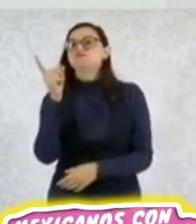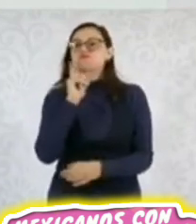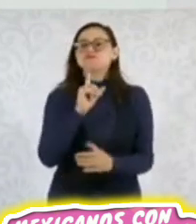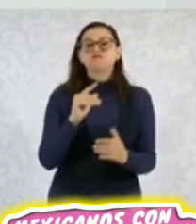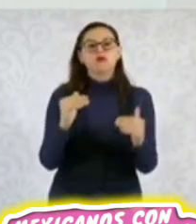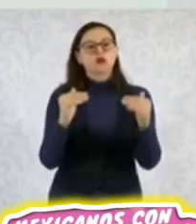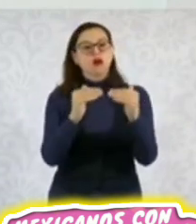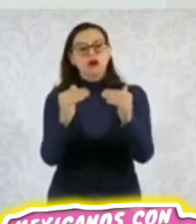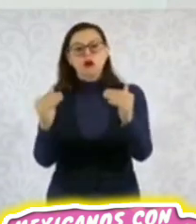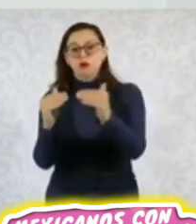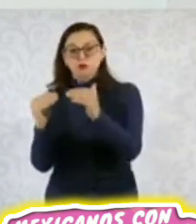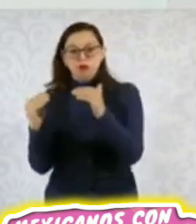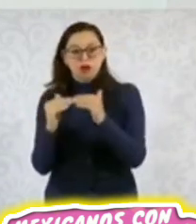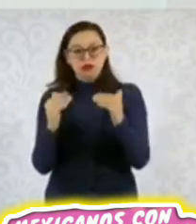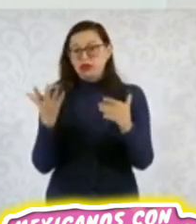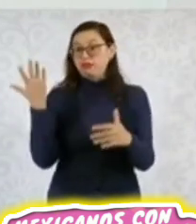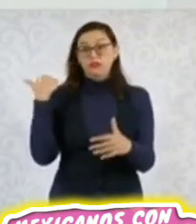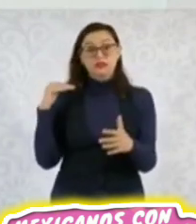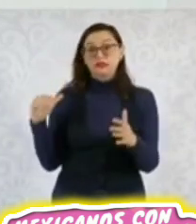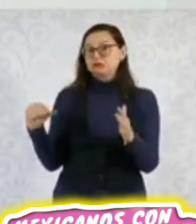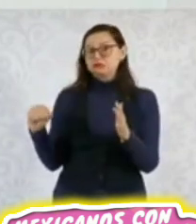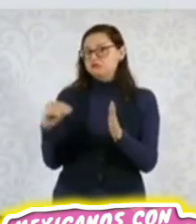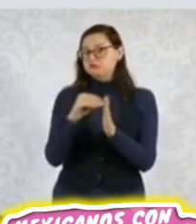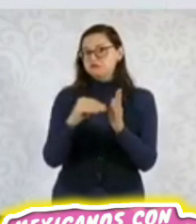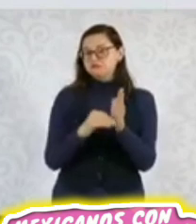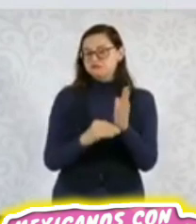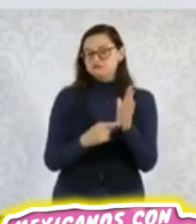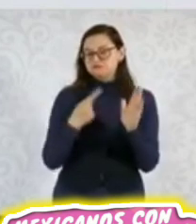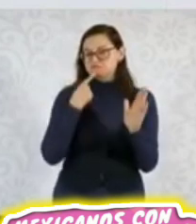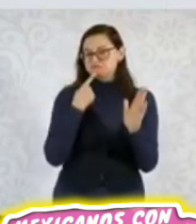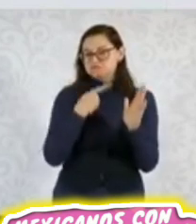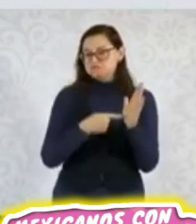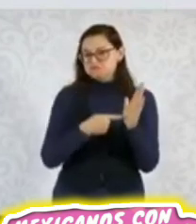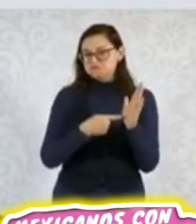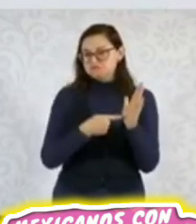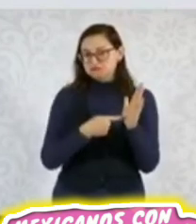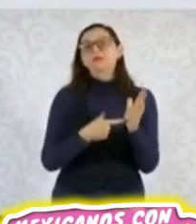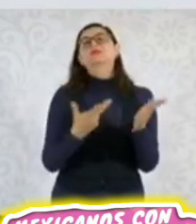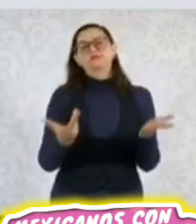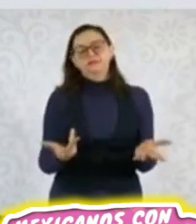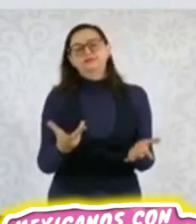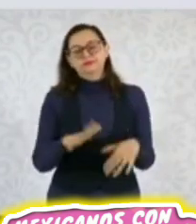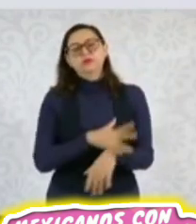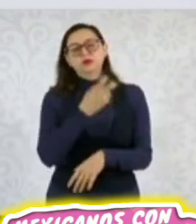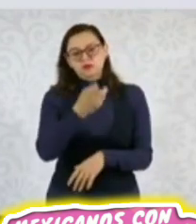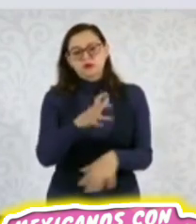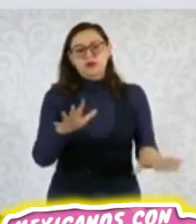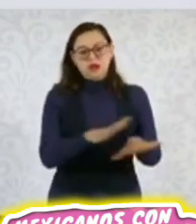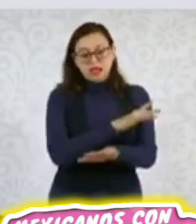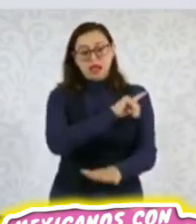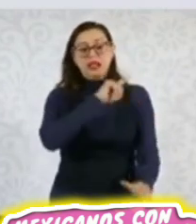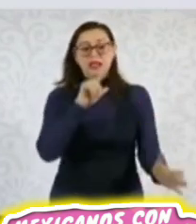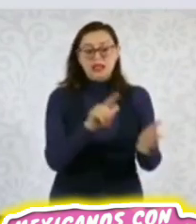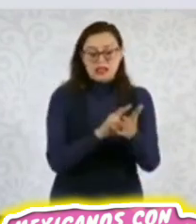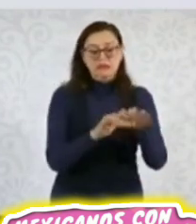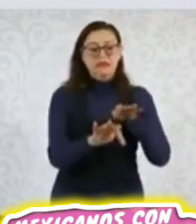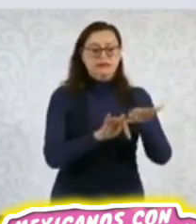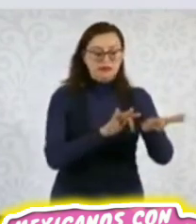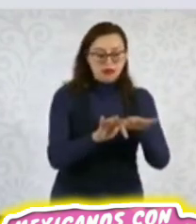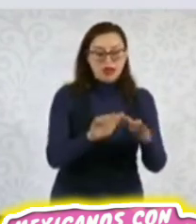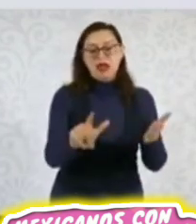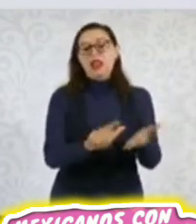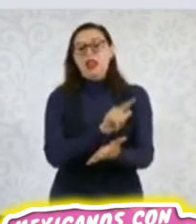que no se encontraba. Por lo tanto, van modificaciones a la Ley Federal del Trabajo, a la Ley